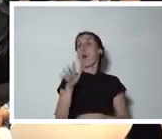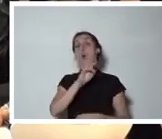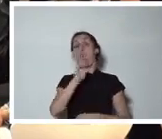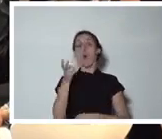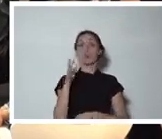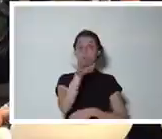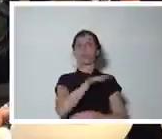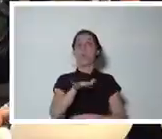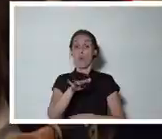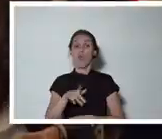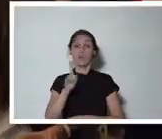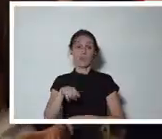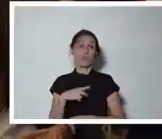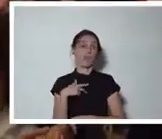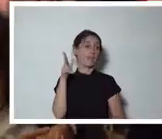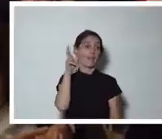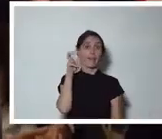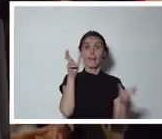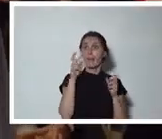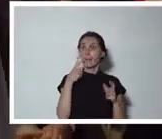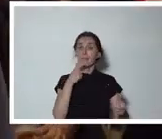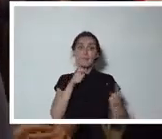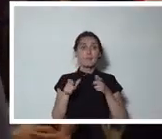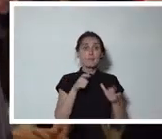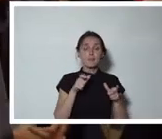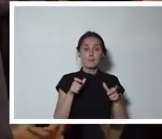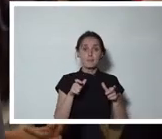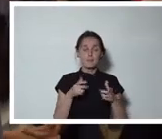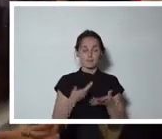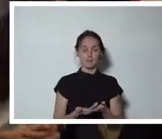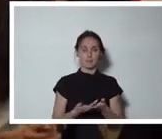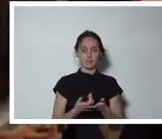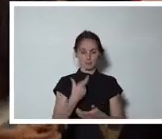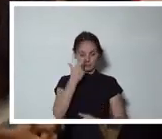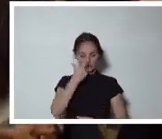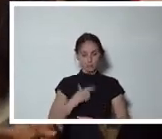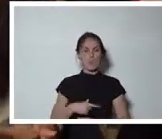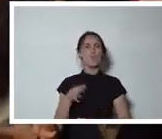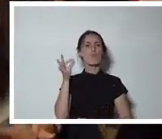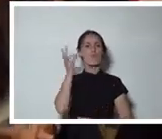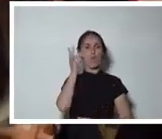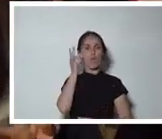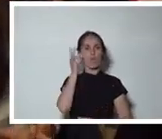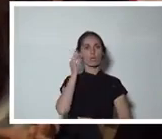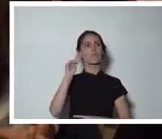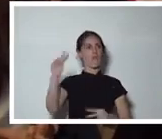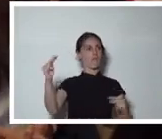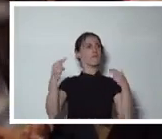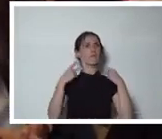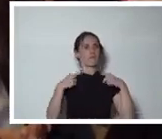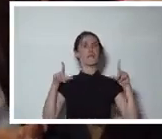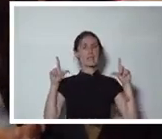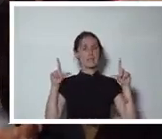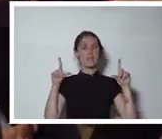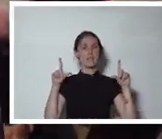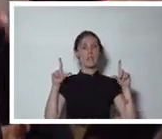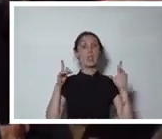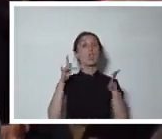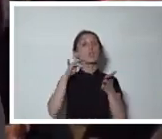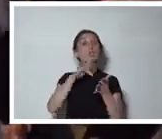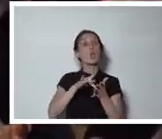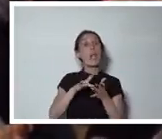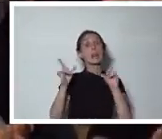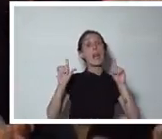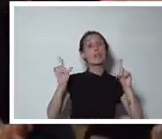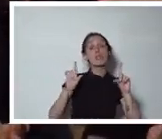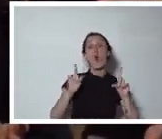embargo no dejo de ser una mujer que a día de hoy ocupa un lugar de cierto poder y visibilidad por lo tanto cada vez que desde los medios de comunicación me